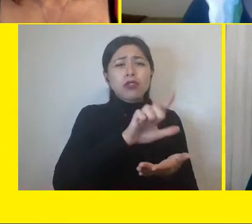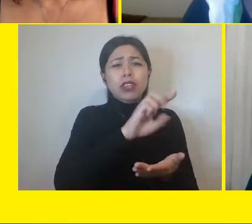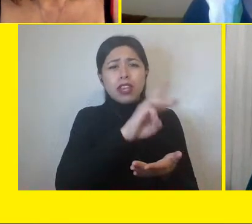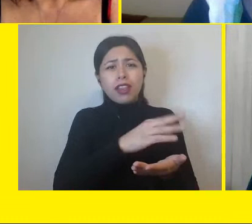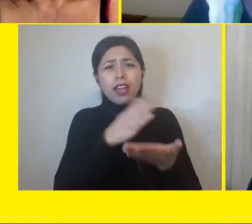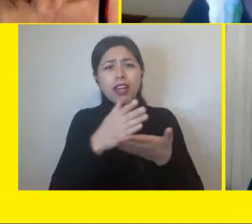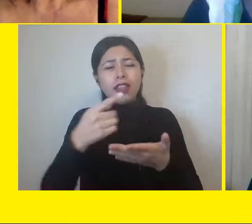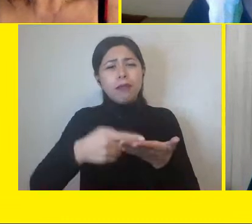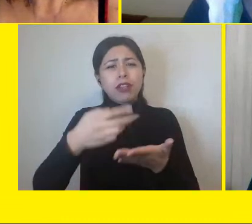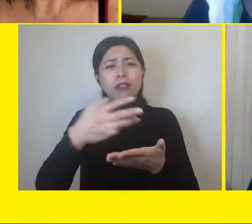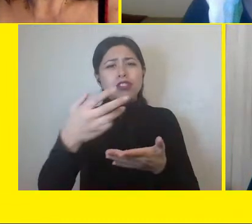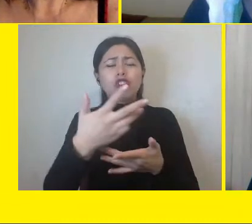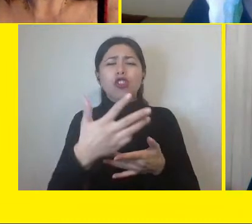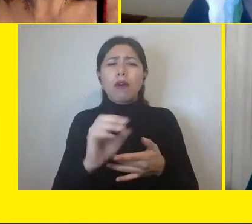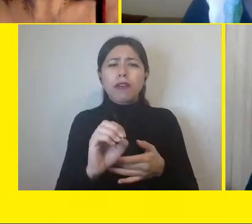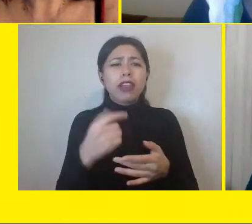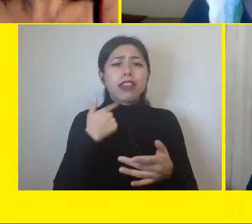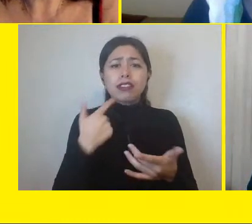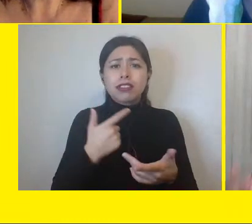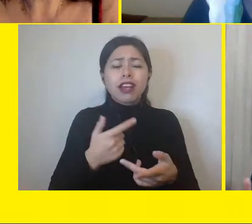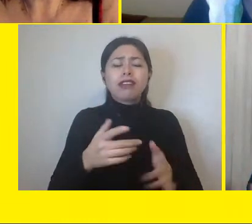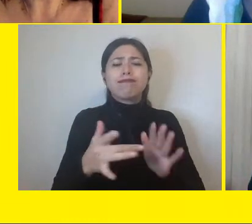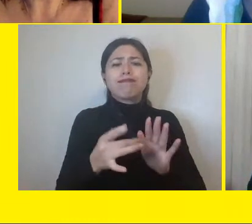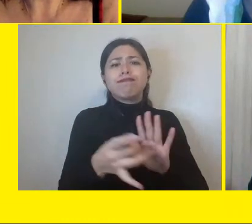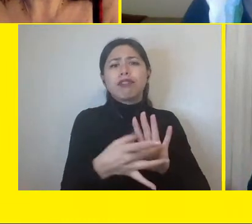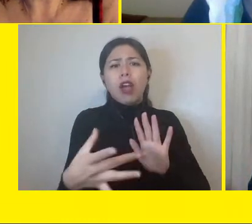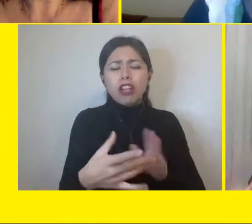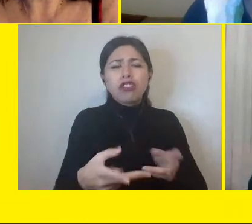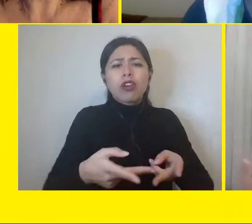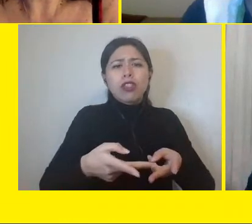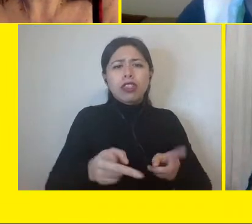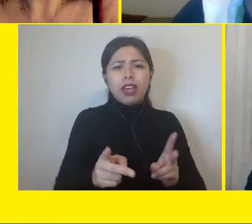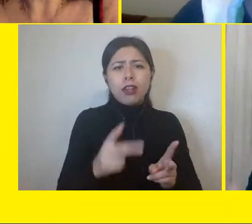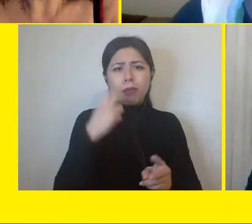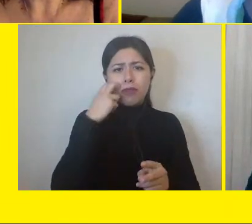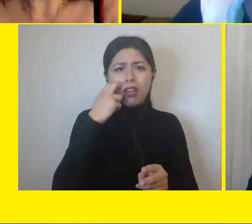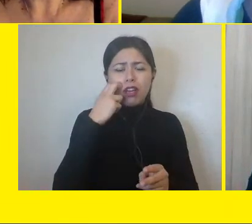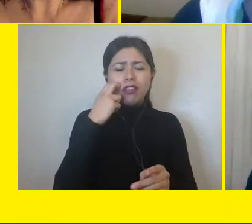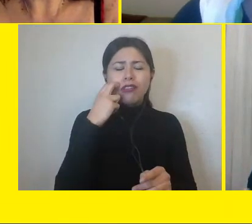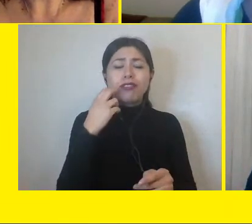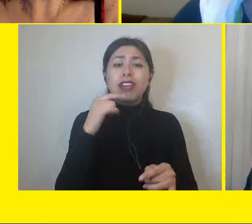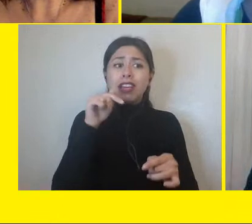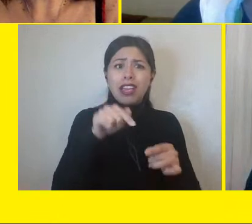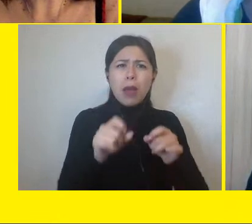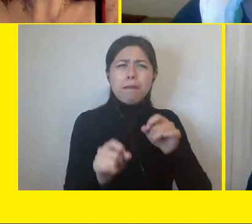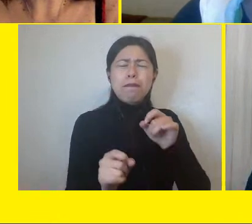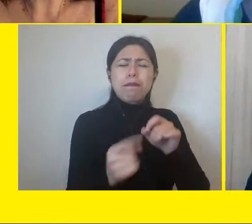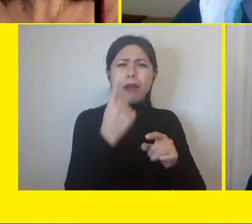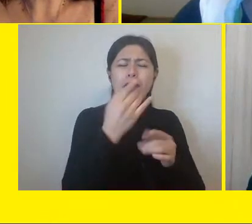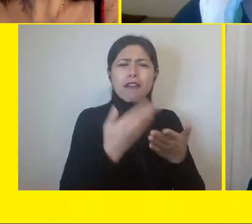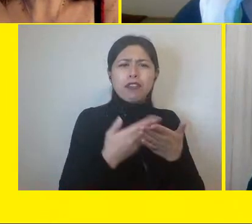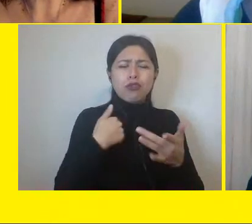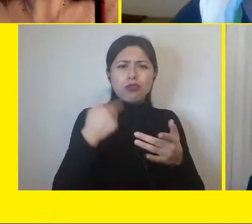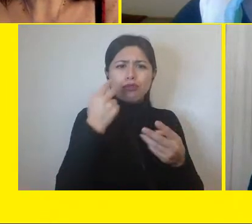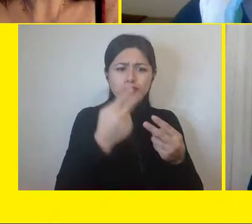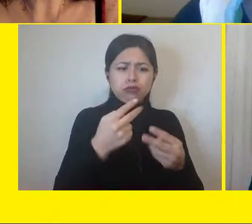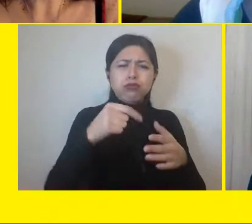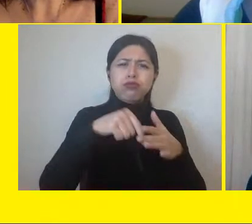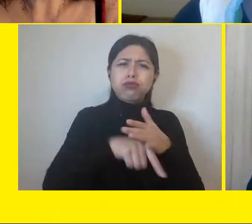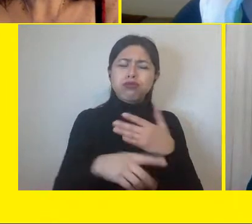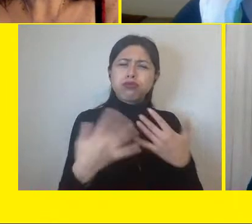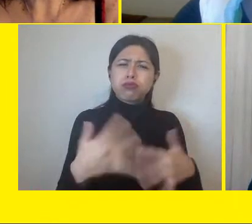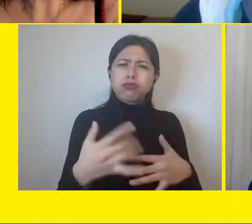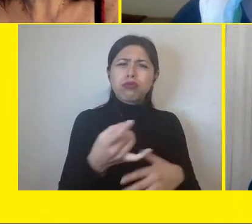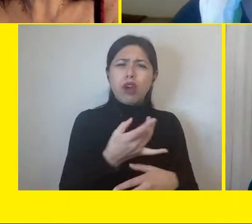1973-1990. Y es el ejercicio que hago yo dentro de la academia, con la investigación, y poder complementar esta información con los